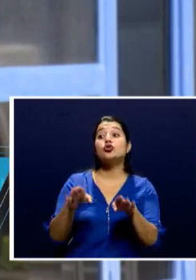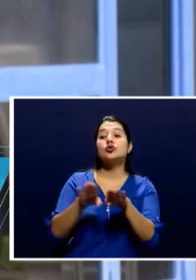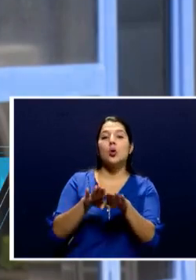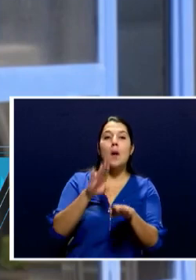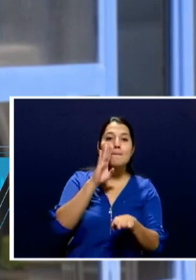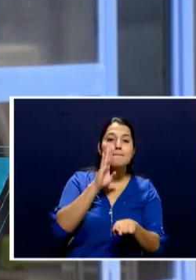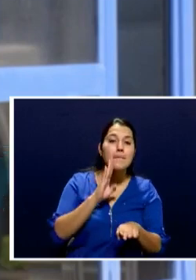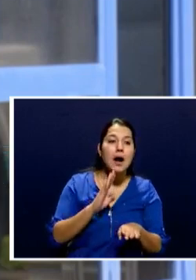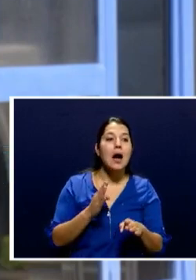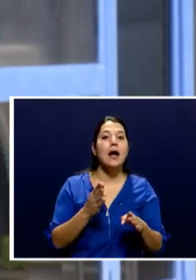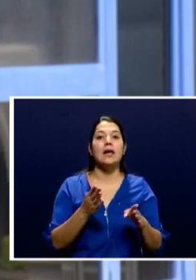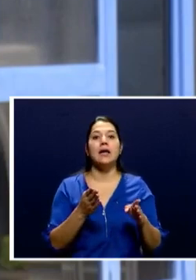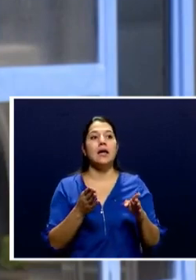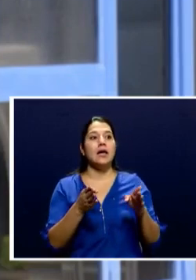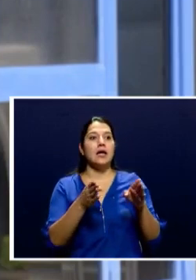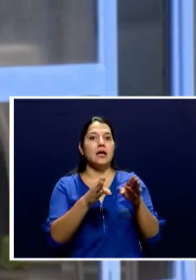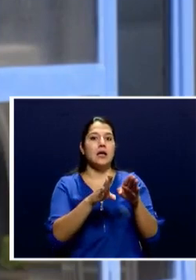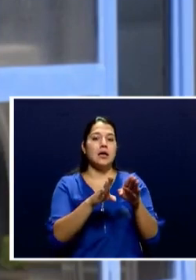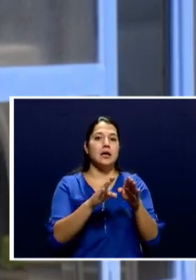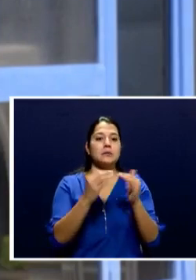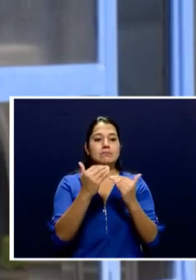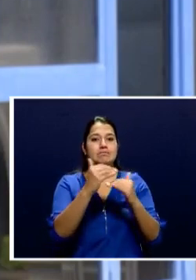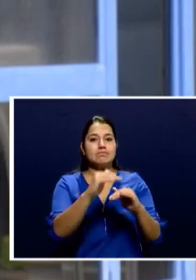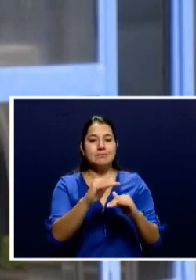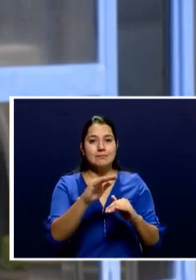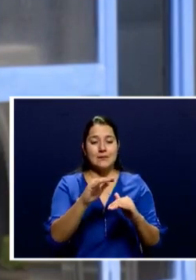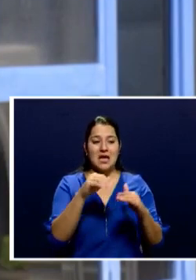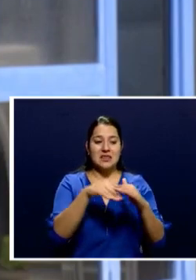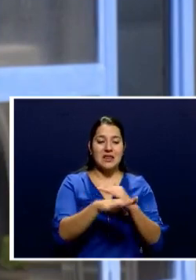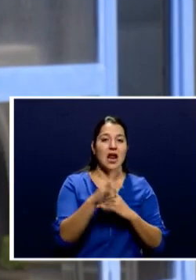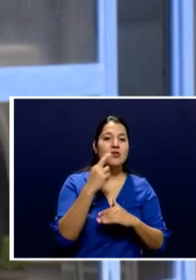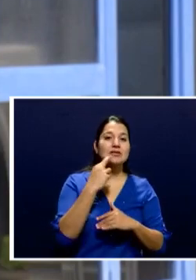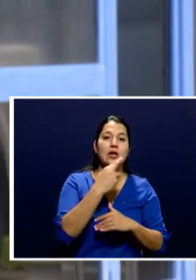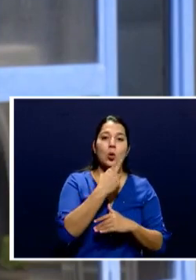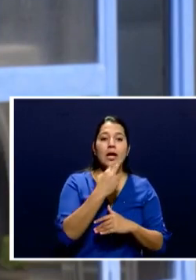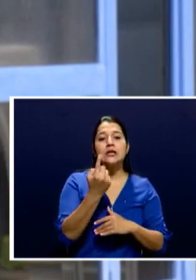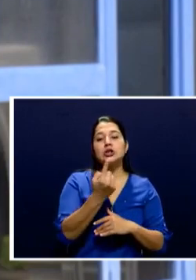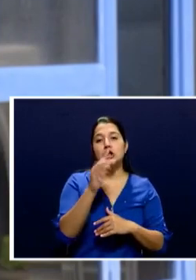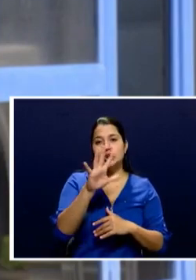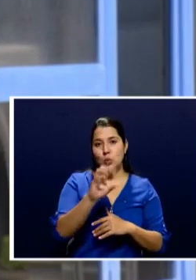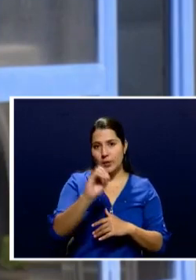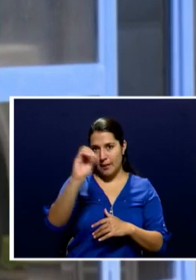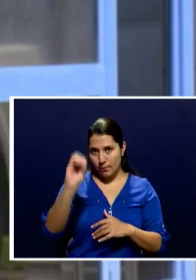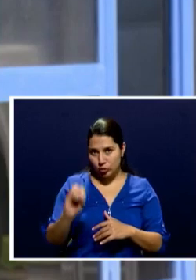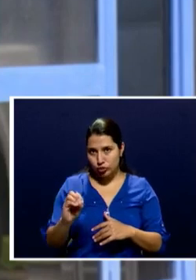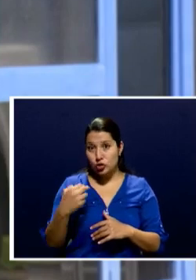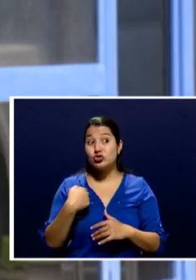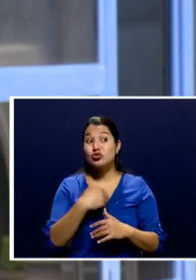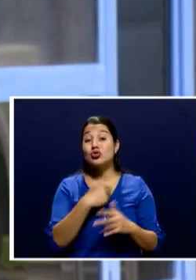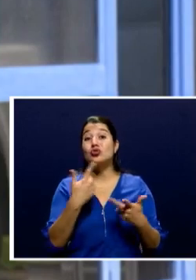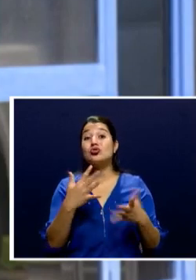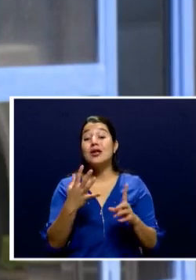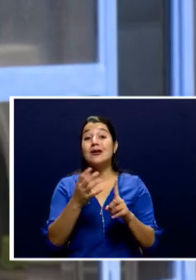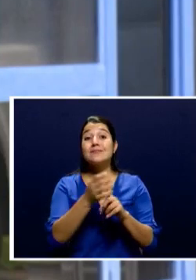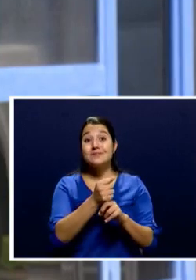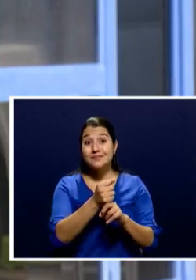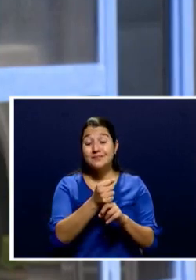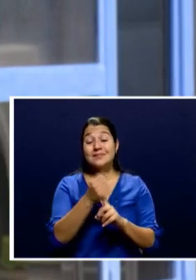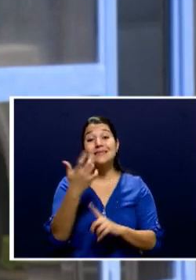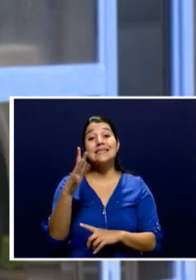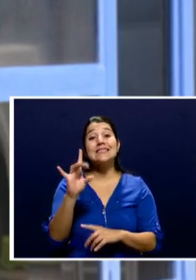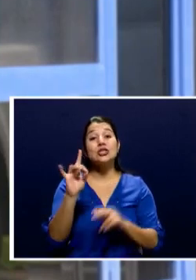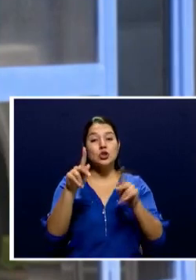bares, el tema de las limitaciones del bar-restaurante con respecto al bar, ya hemos detenido a 18 personas. Hemos